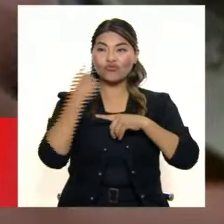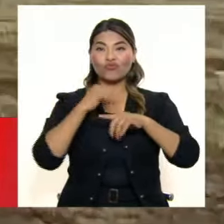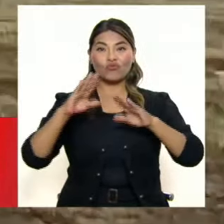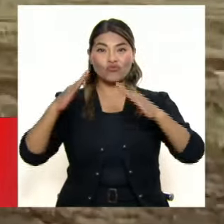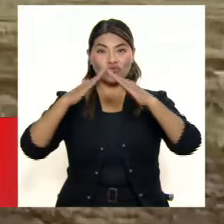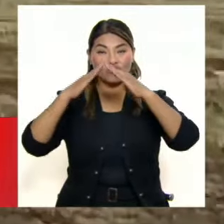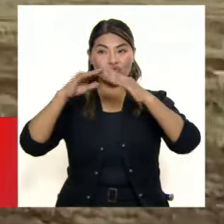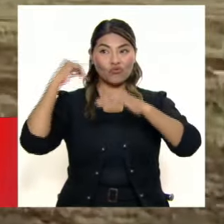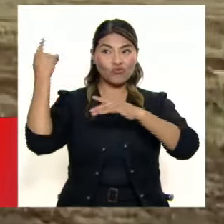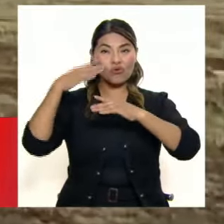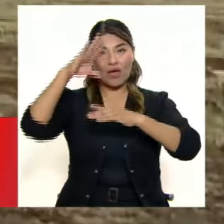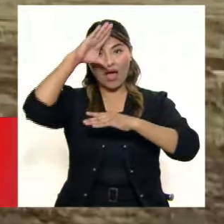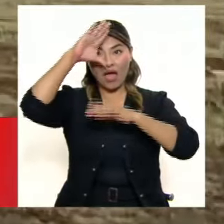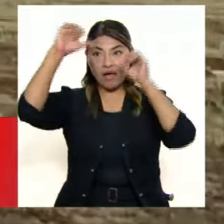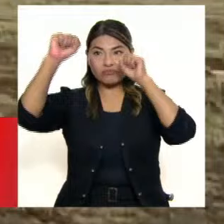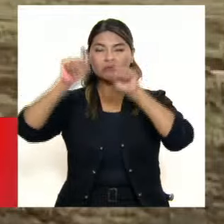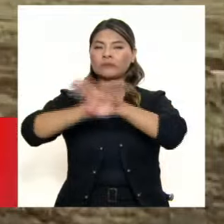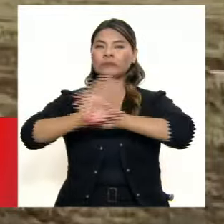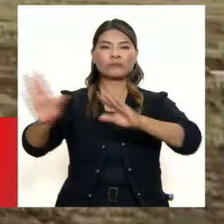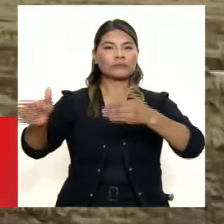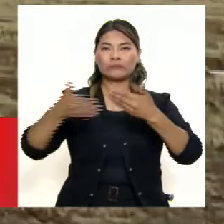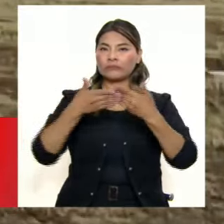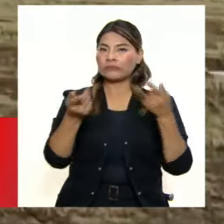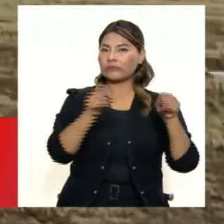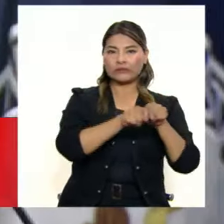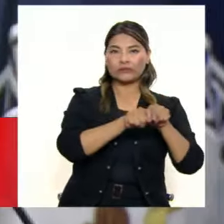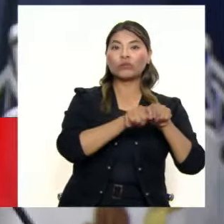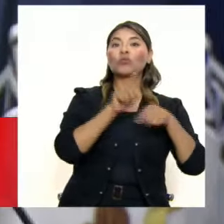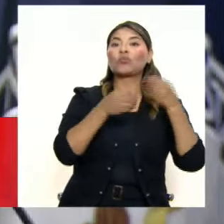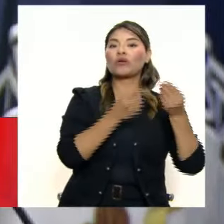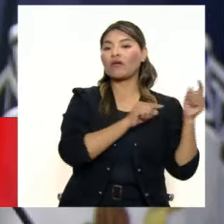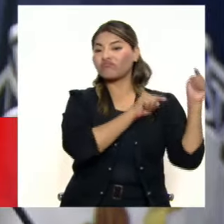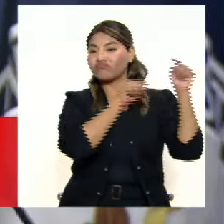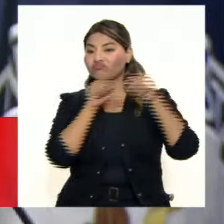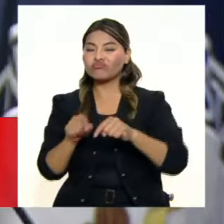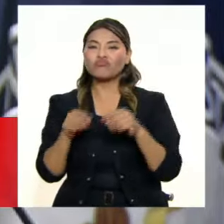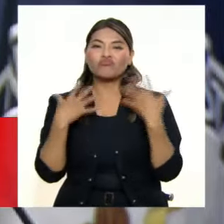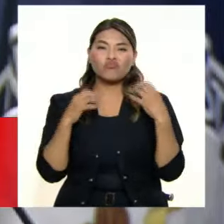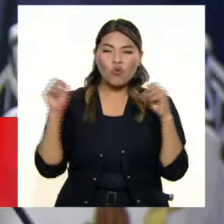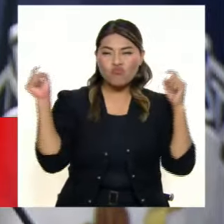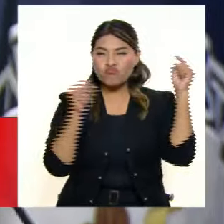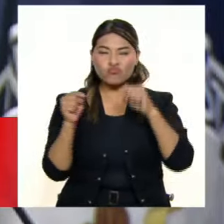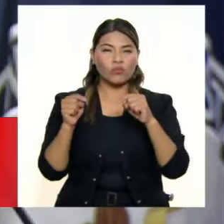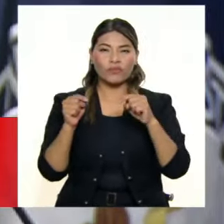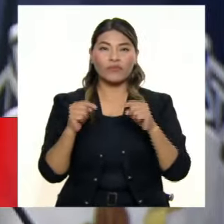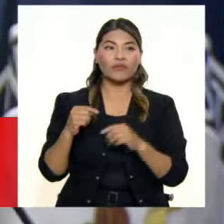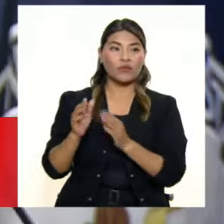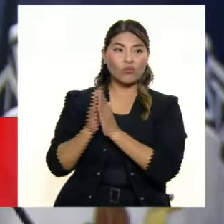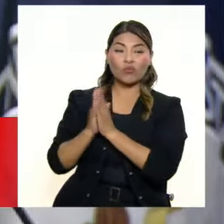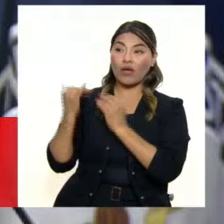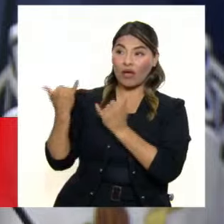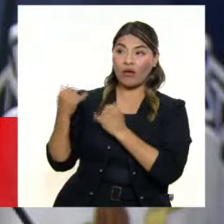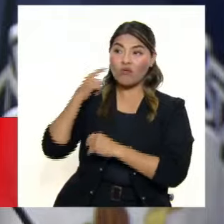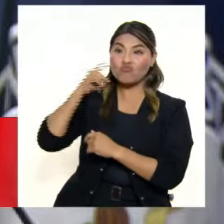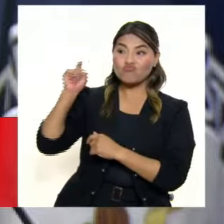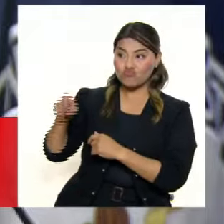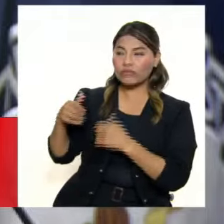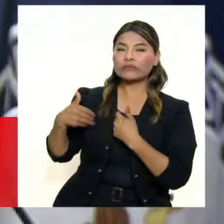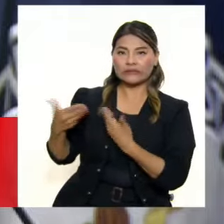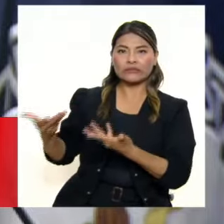ante la posibilidad de un ataque nuclear de Rusia. Estamos proporcionando al gobierno ucraniano